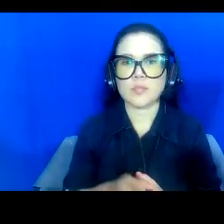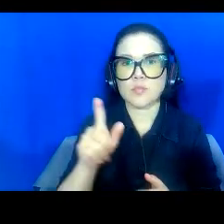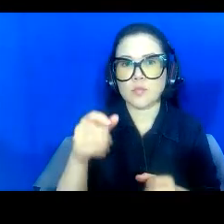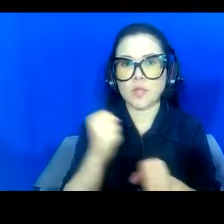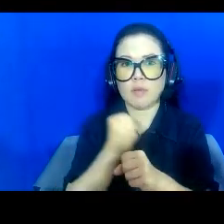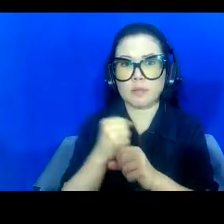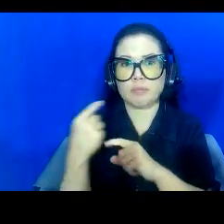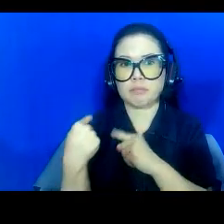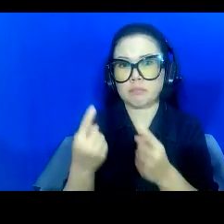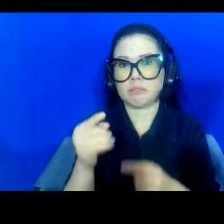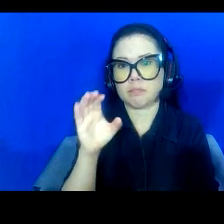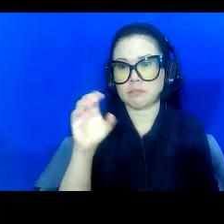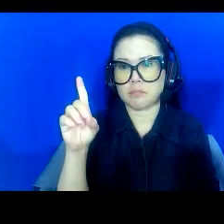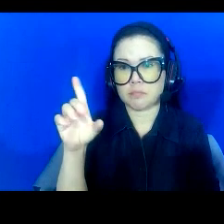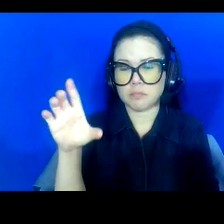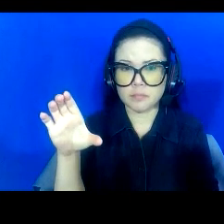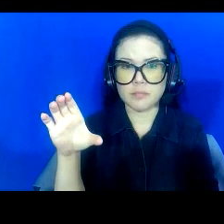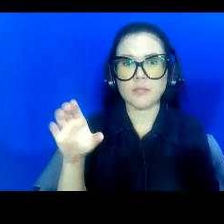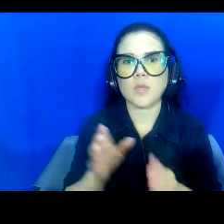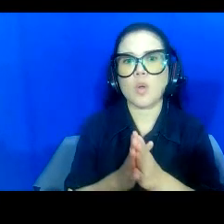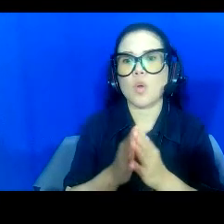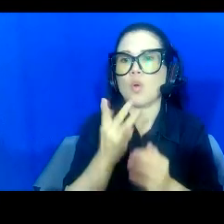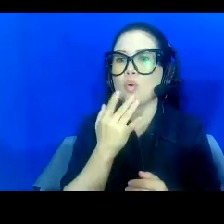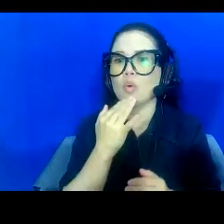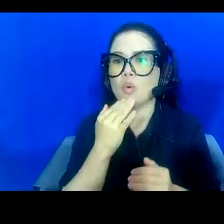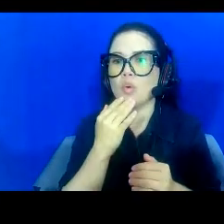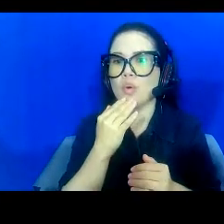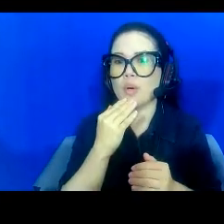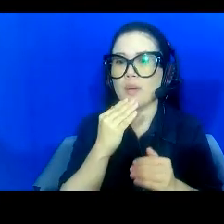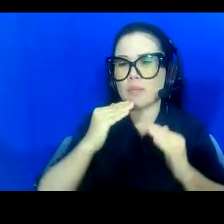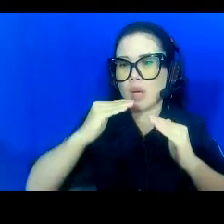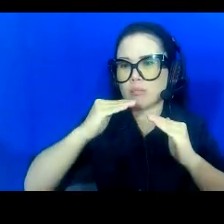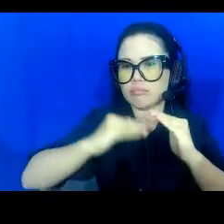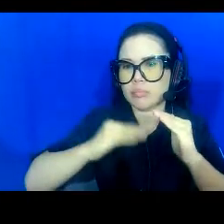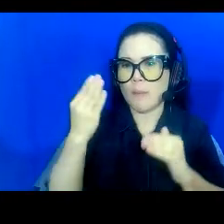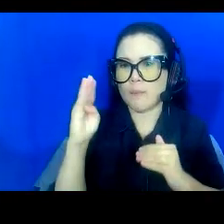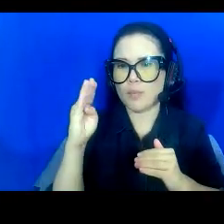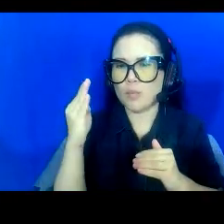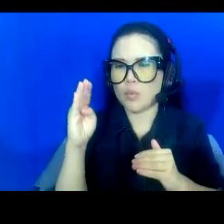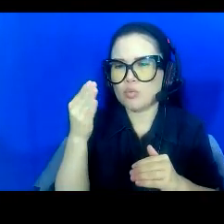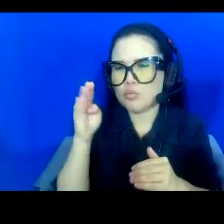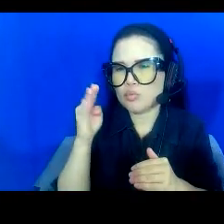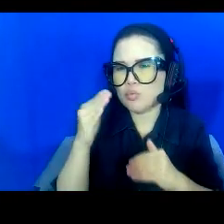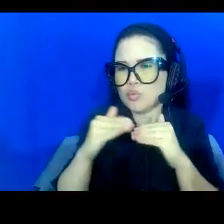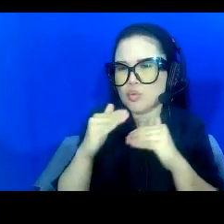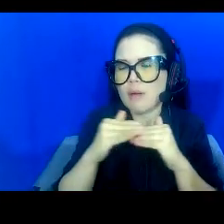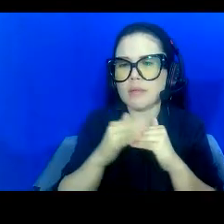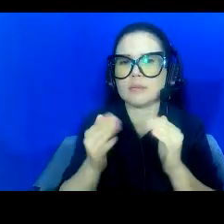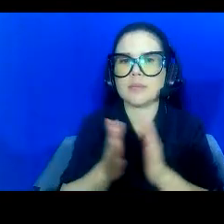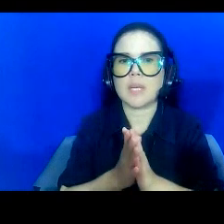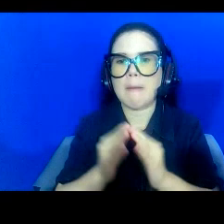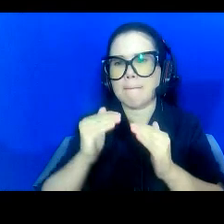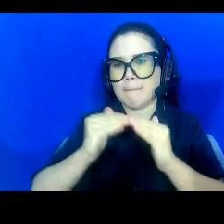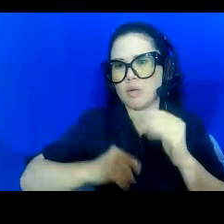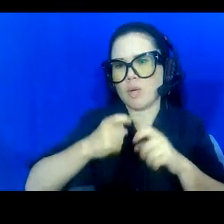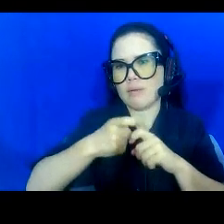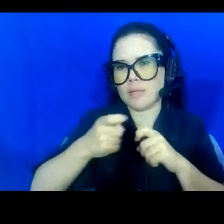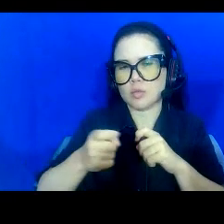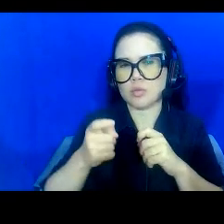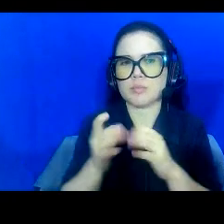claros presentan baja vulnerabilidad, el color más oscuro, el azul más oscuro, es alta vulnerabilidad, que